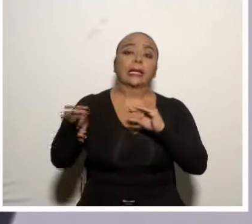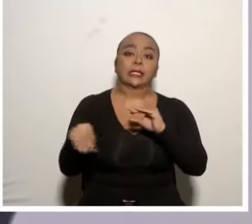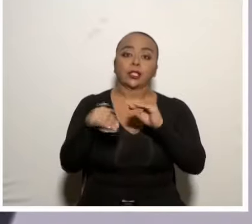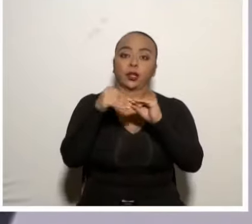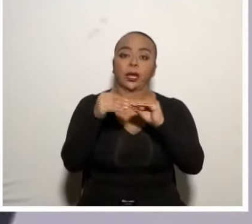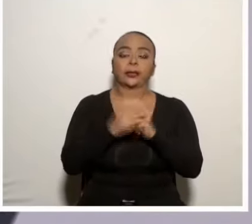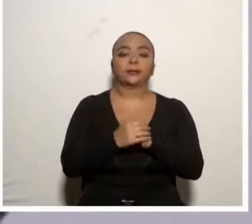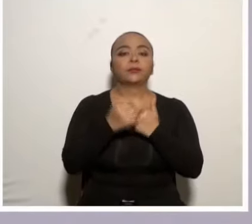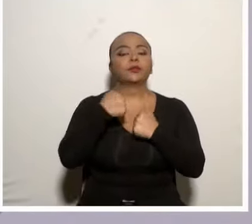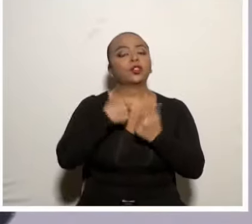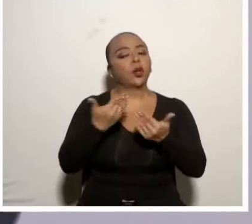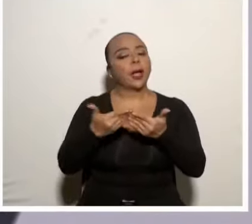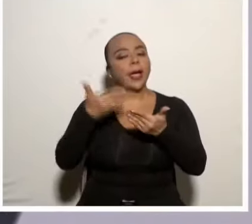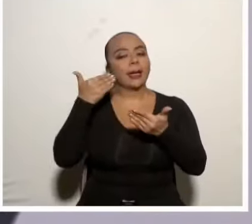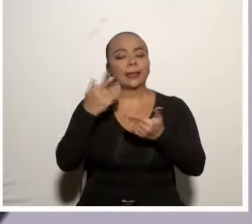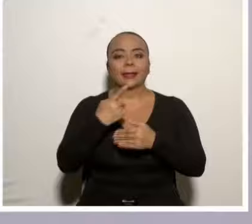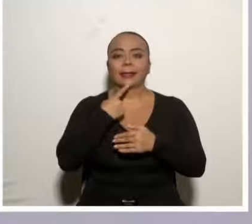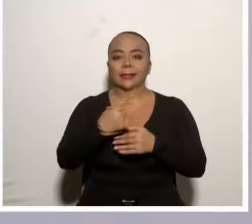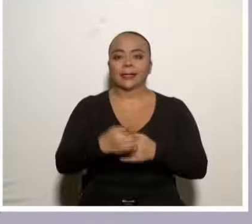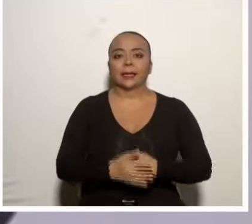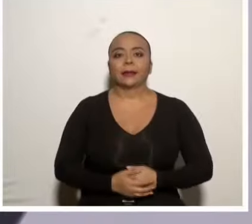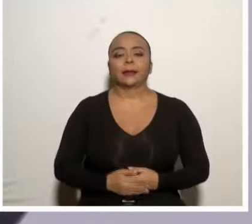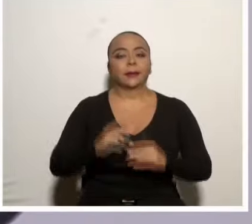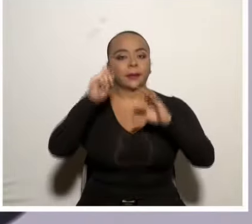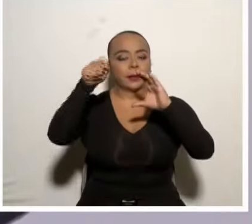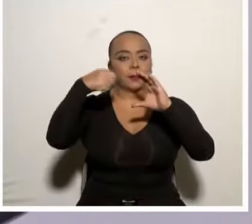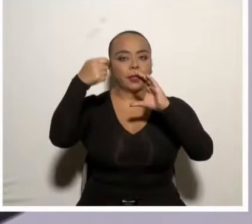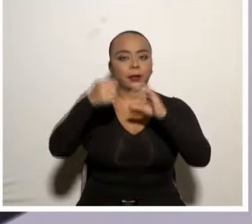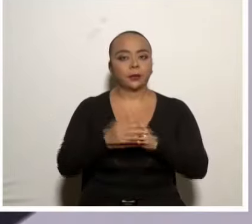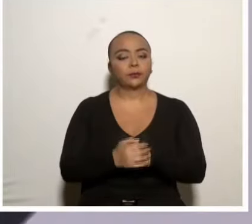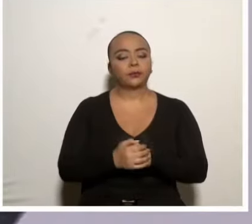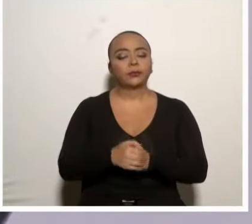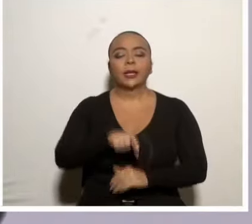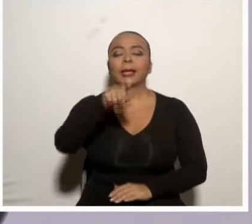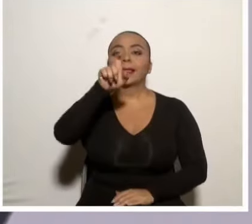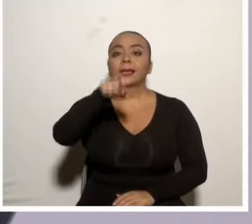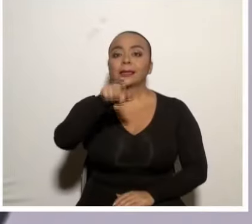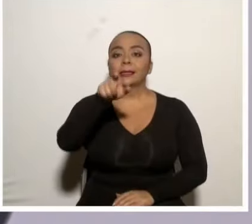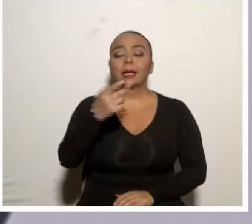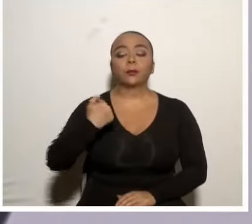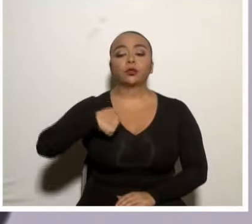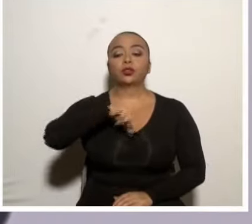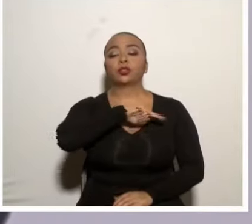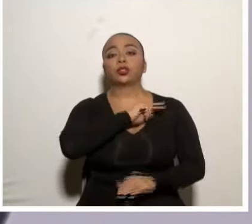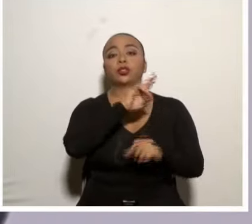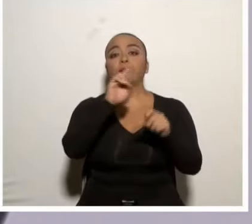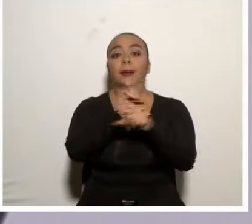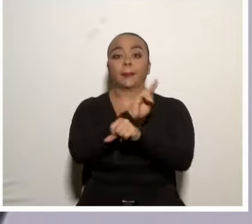adicionalmente de lo que ya señalaba en el video, necesitamos